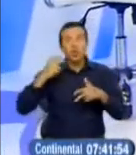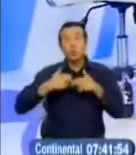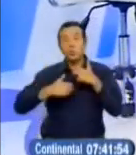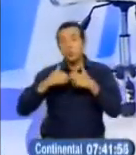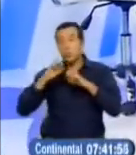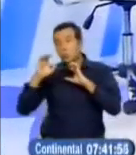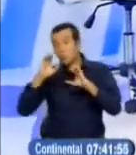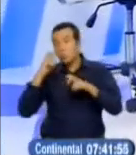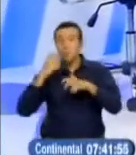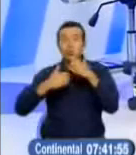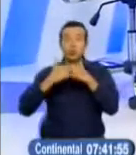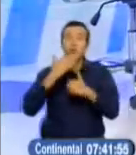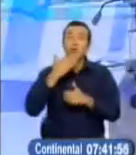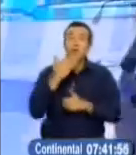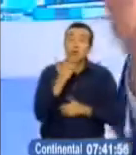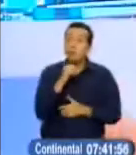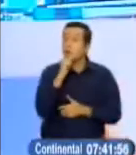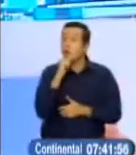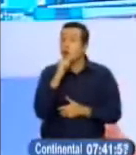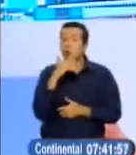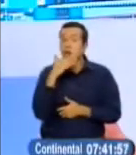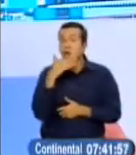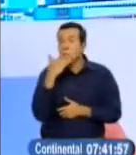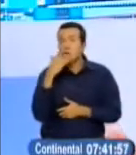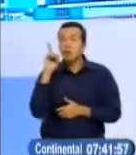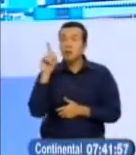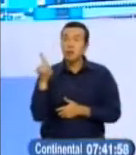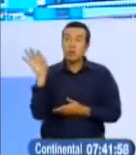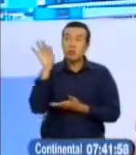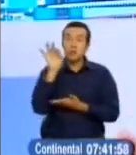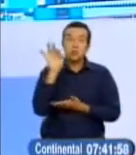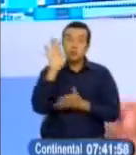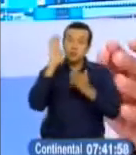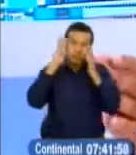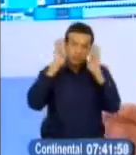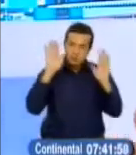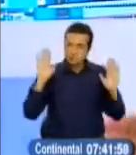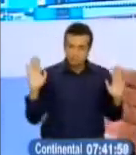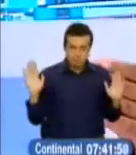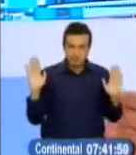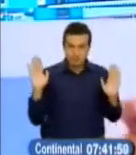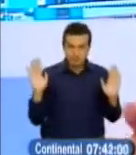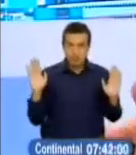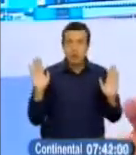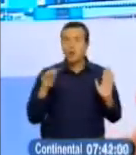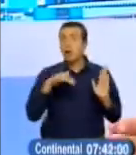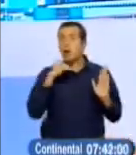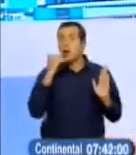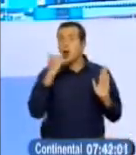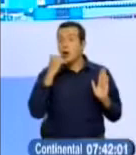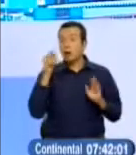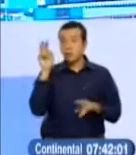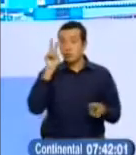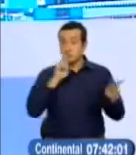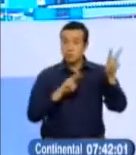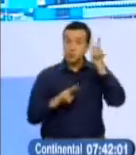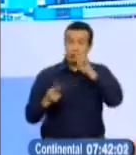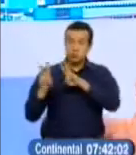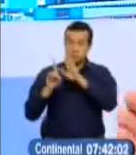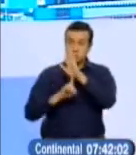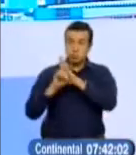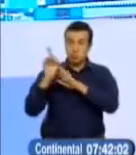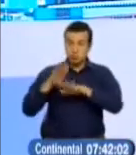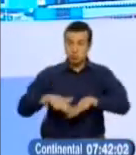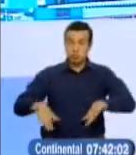comunicación es un problema que no hay con duma y sólo está una una cáscara pero el hecho es que cualquier diagnóstico que se haga sobre el desarrollo rural